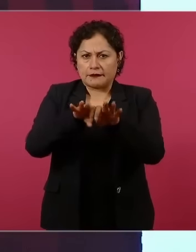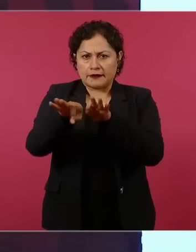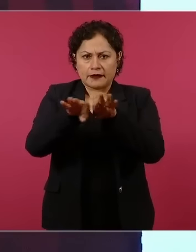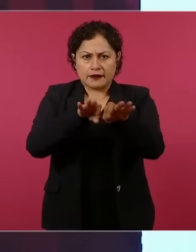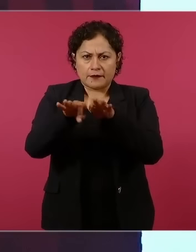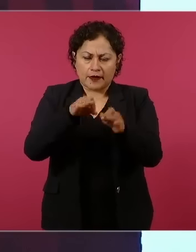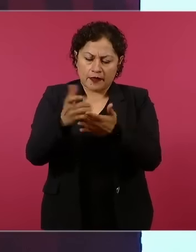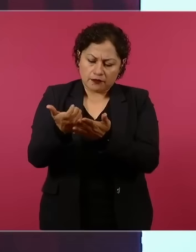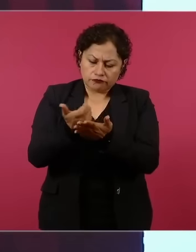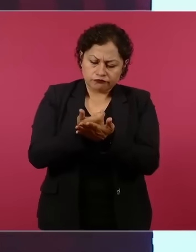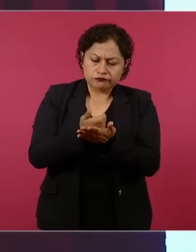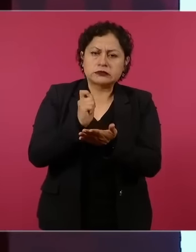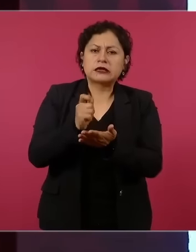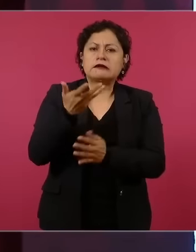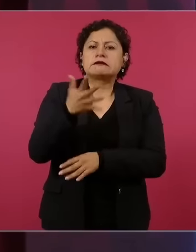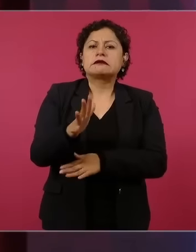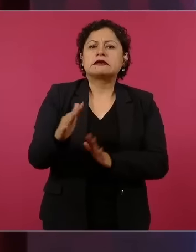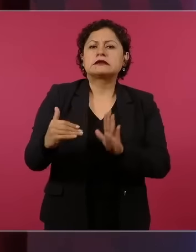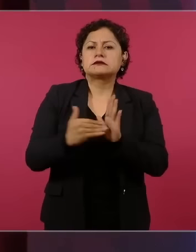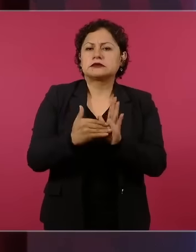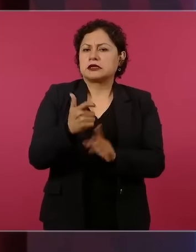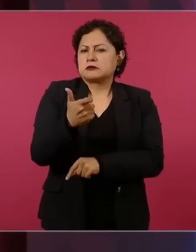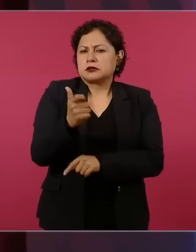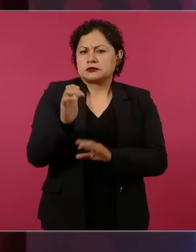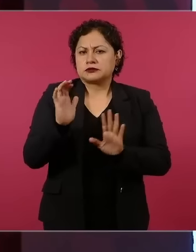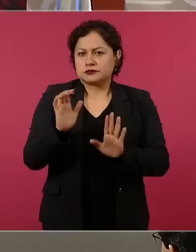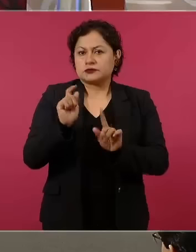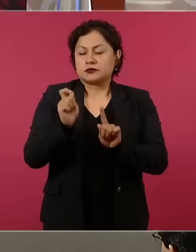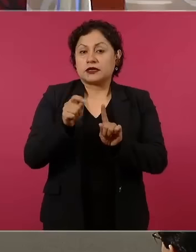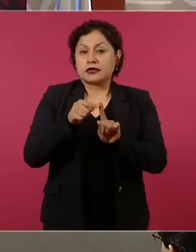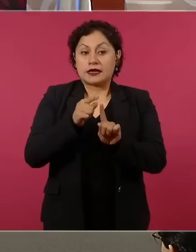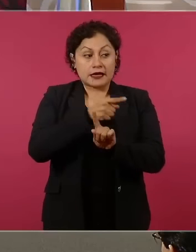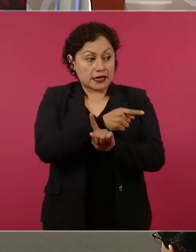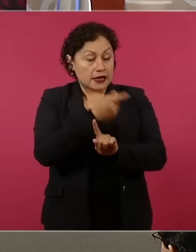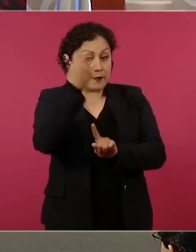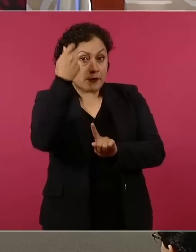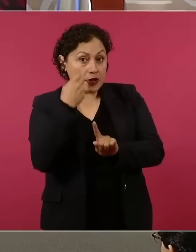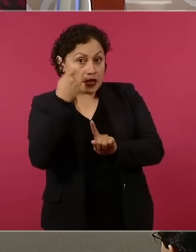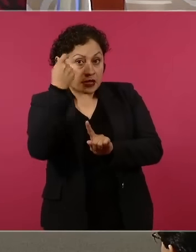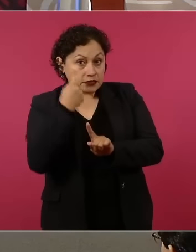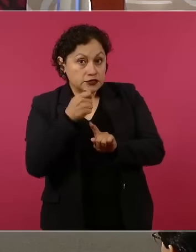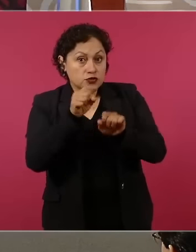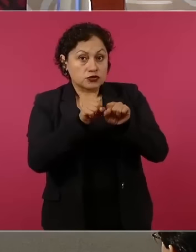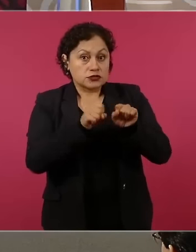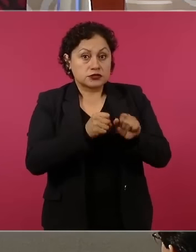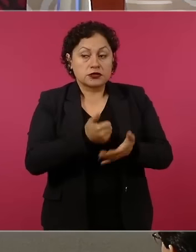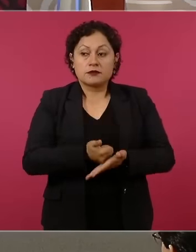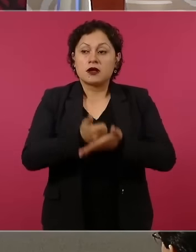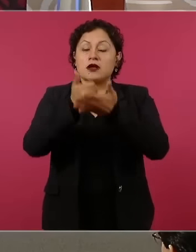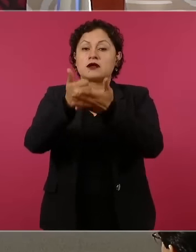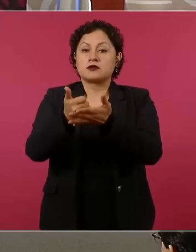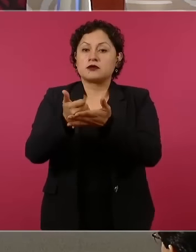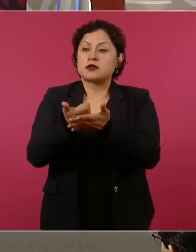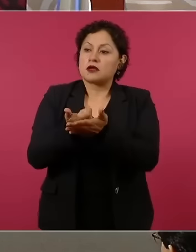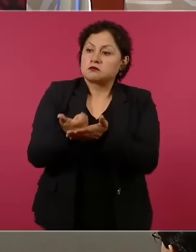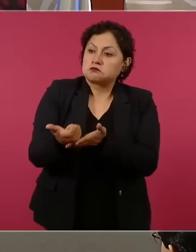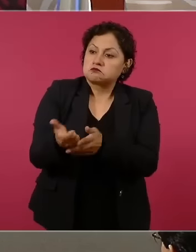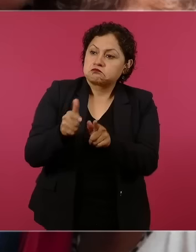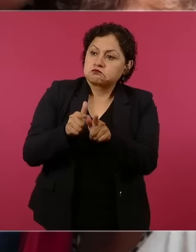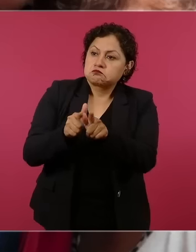pudiese a través de este sistema solidario jubilarse con 10,000 pesos, es decir,